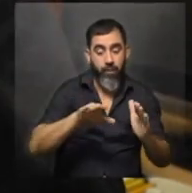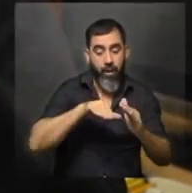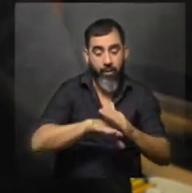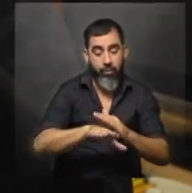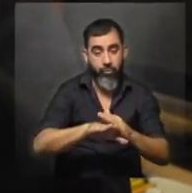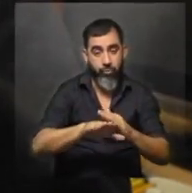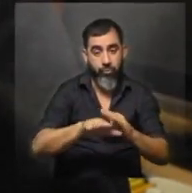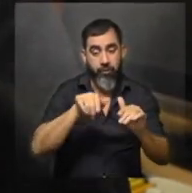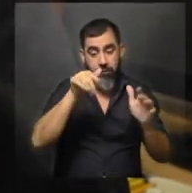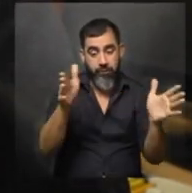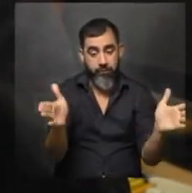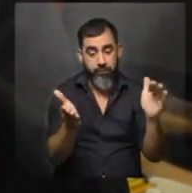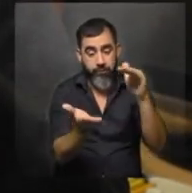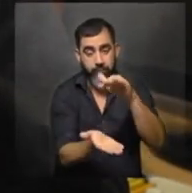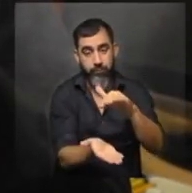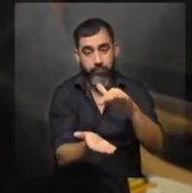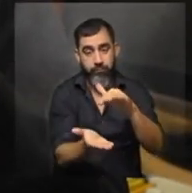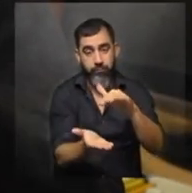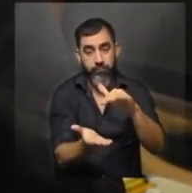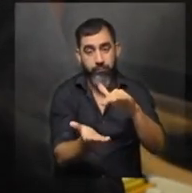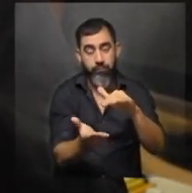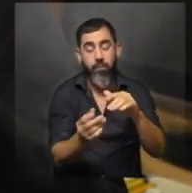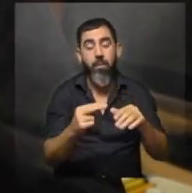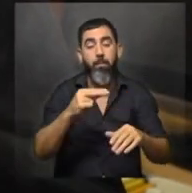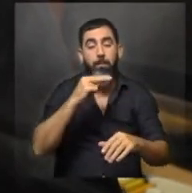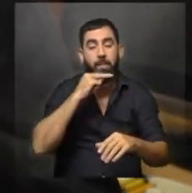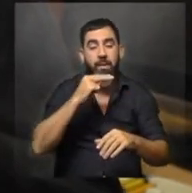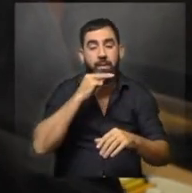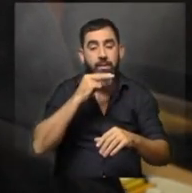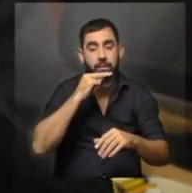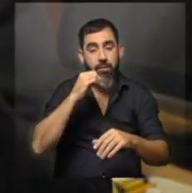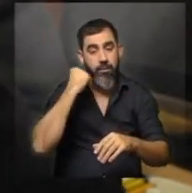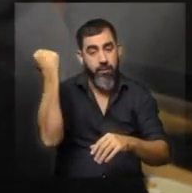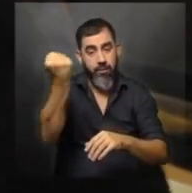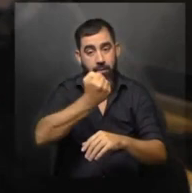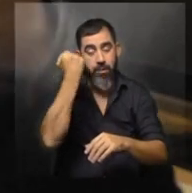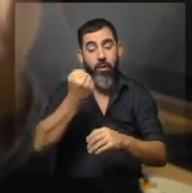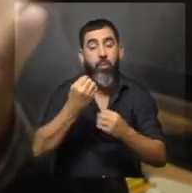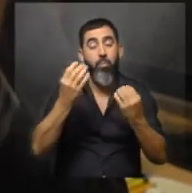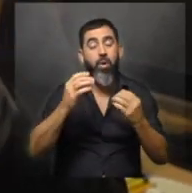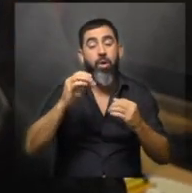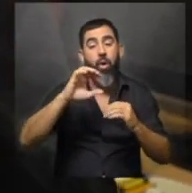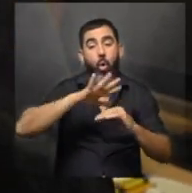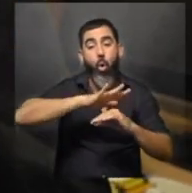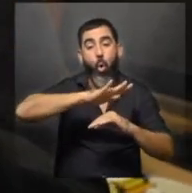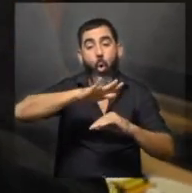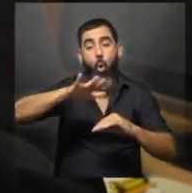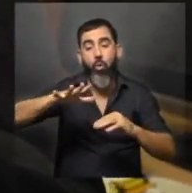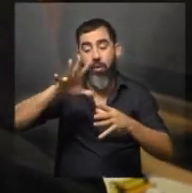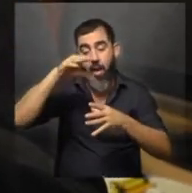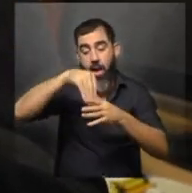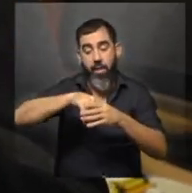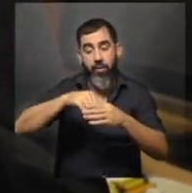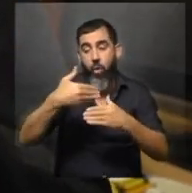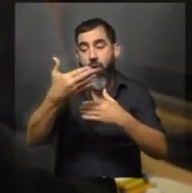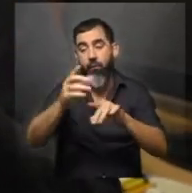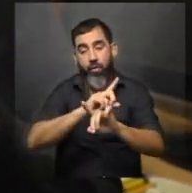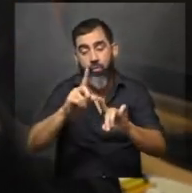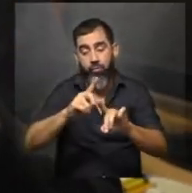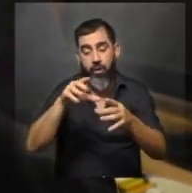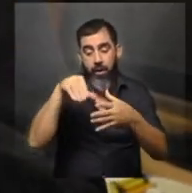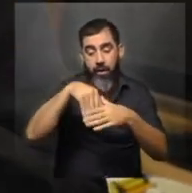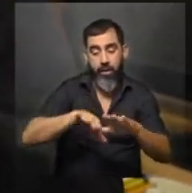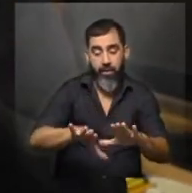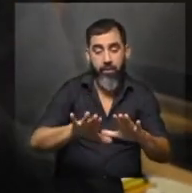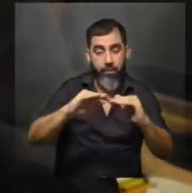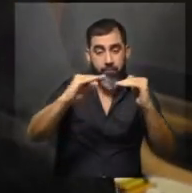cavidad es esencialmente metálica y eso es importante porque la microonda se va a mantener confinada dentro de esa cavidad, ¿sí? Y lo